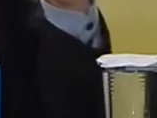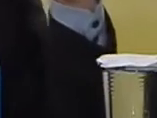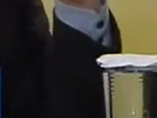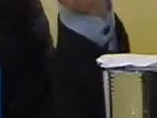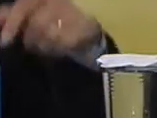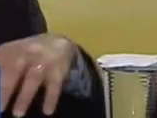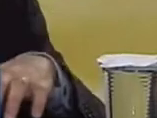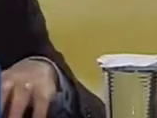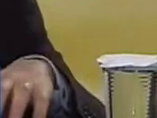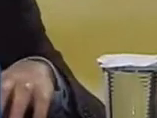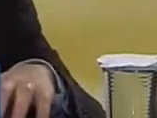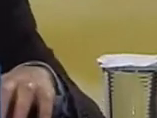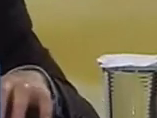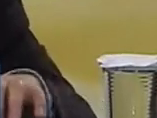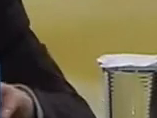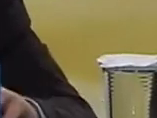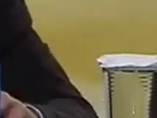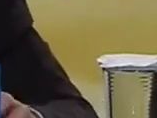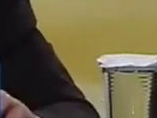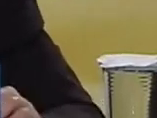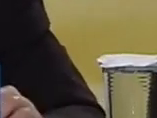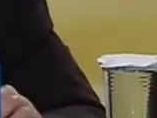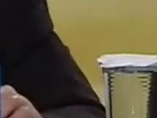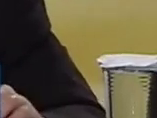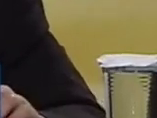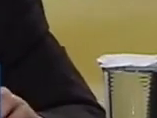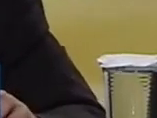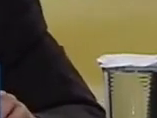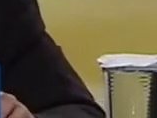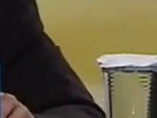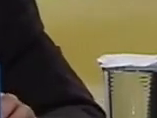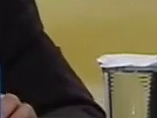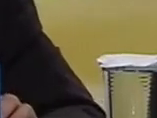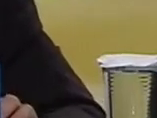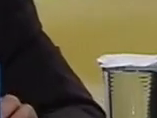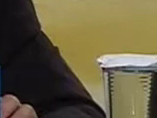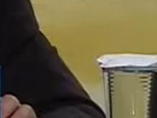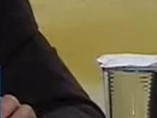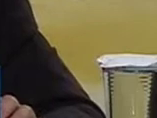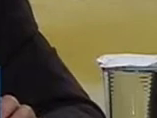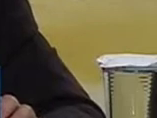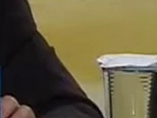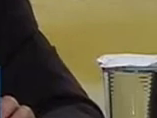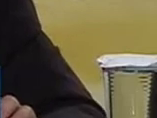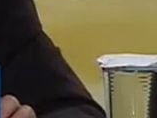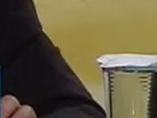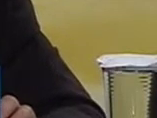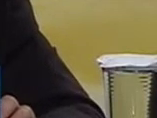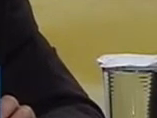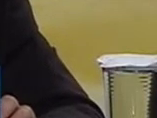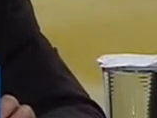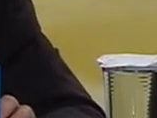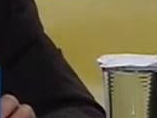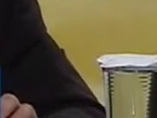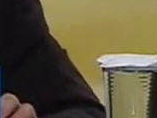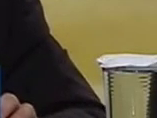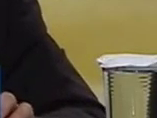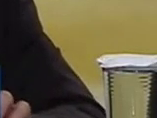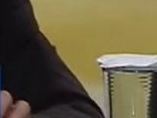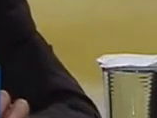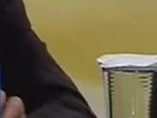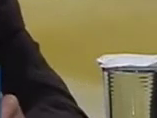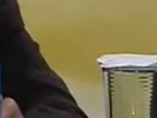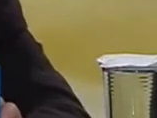Vamos al primer estudio de hoy ubique su Biblia por favor en hechos de los Apóstoles capítulo 2 estaremos estudiando desde el versículo